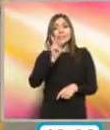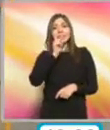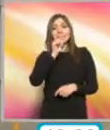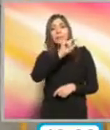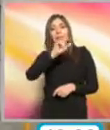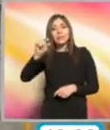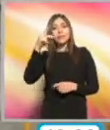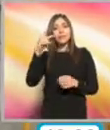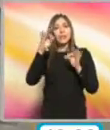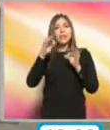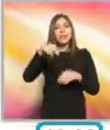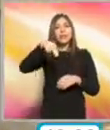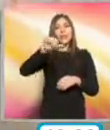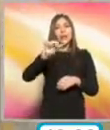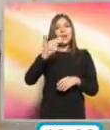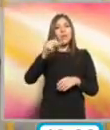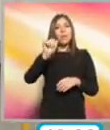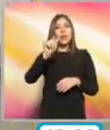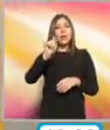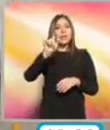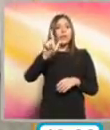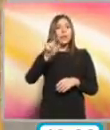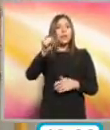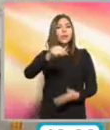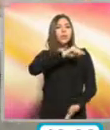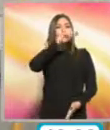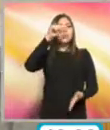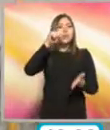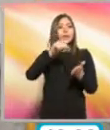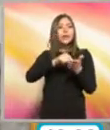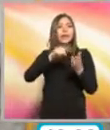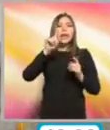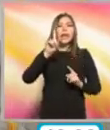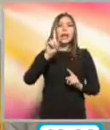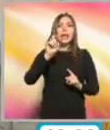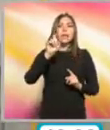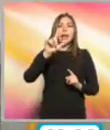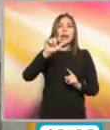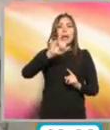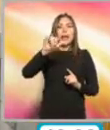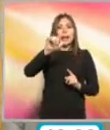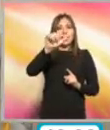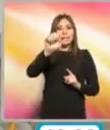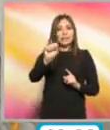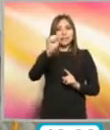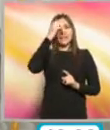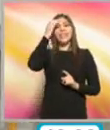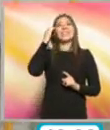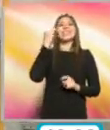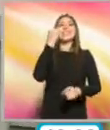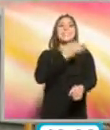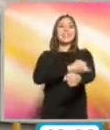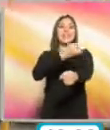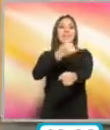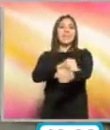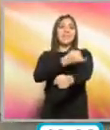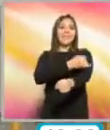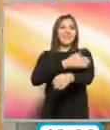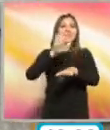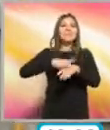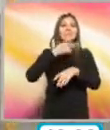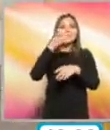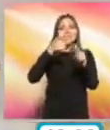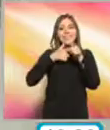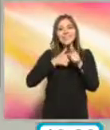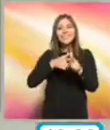náhuatl Iztapalapa? Lugar de las lajas, las aguas de las lajas, Iztapalapa. Por eso vamos a seguirle,